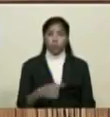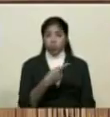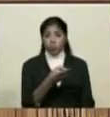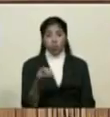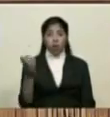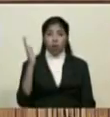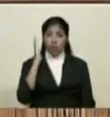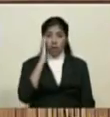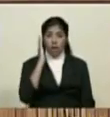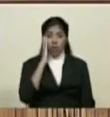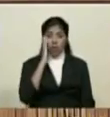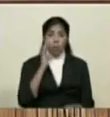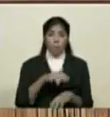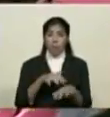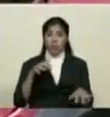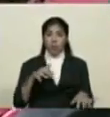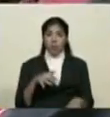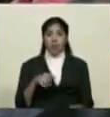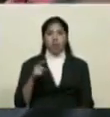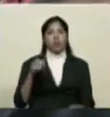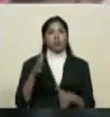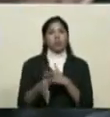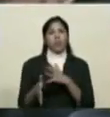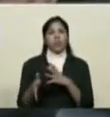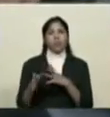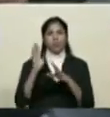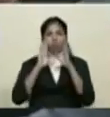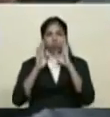conocido, el caso Odebrecht.